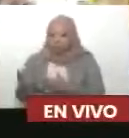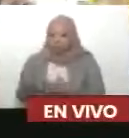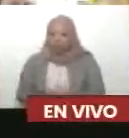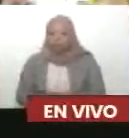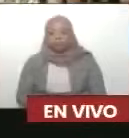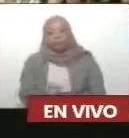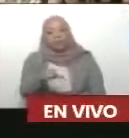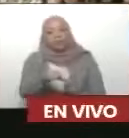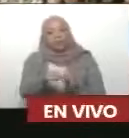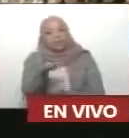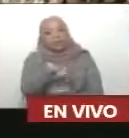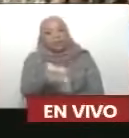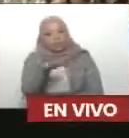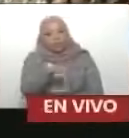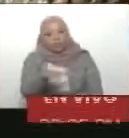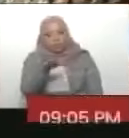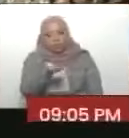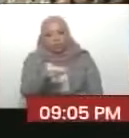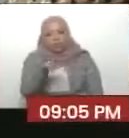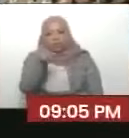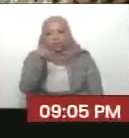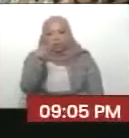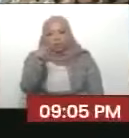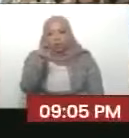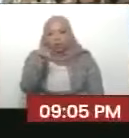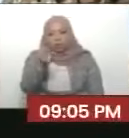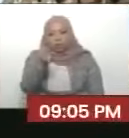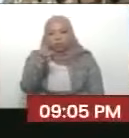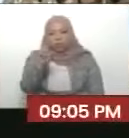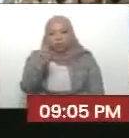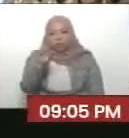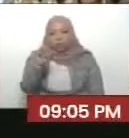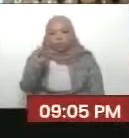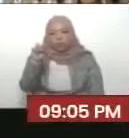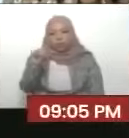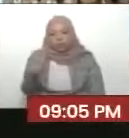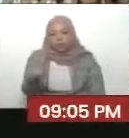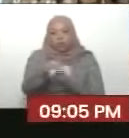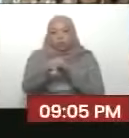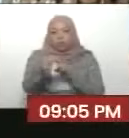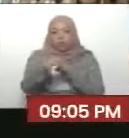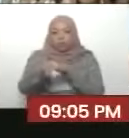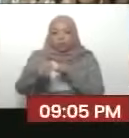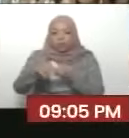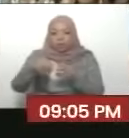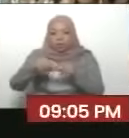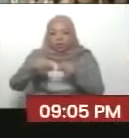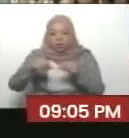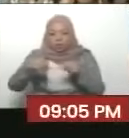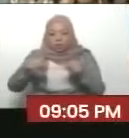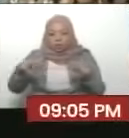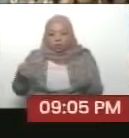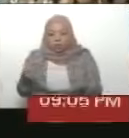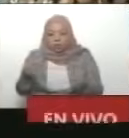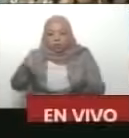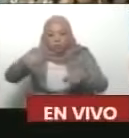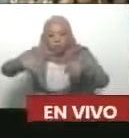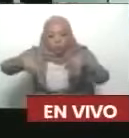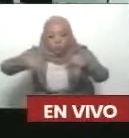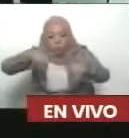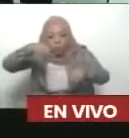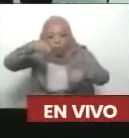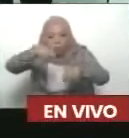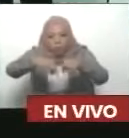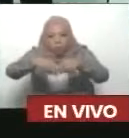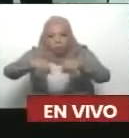dónde eres tú, Harold? ¿De Turén? Yo soy del municipio de Turén. Turén, chico. De la tierra de los cereales, del primer granero de